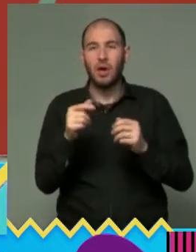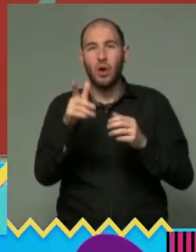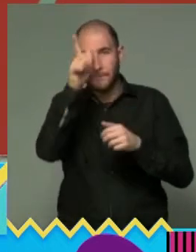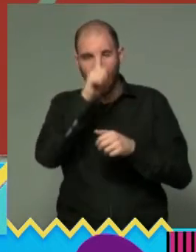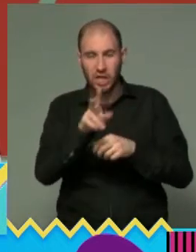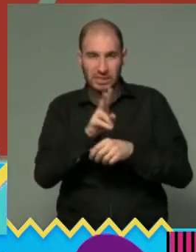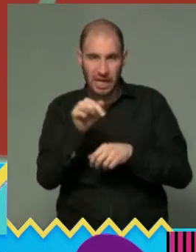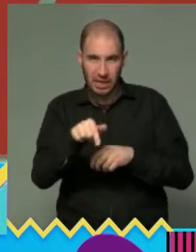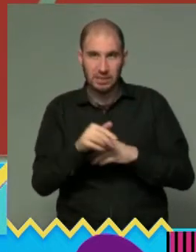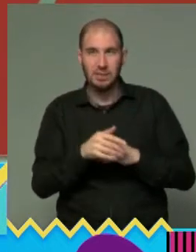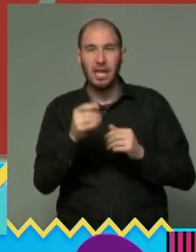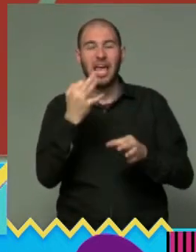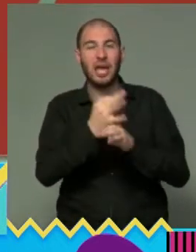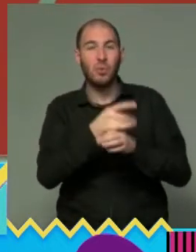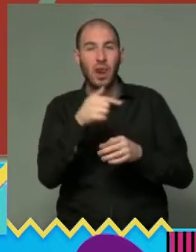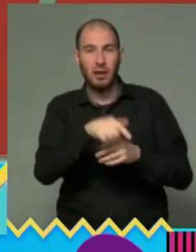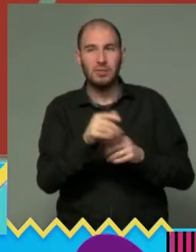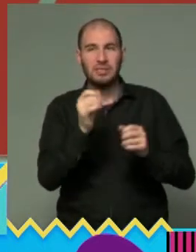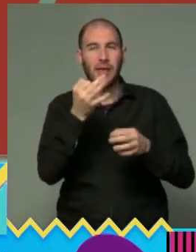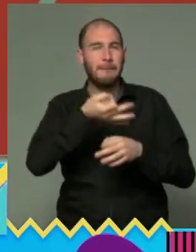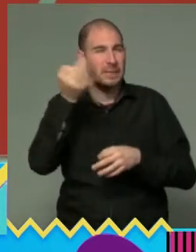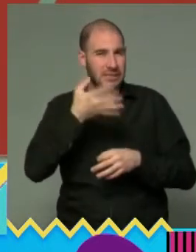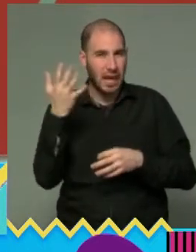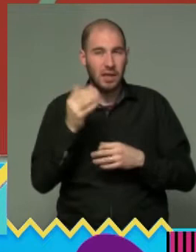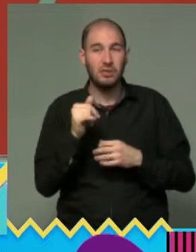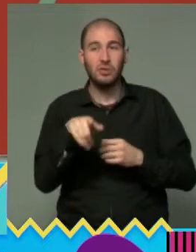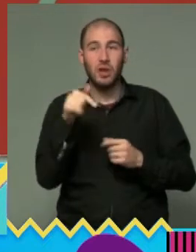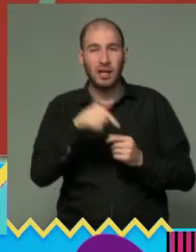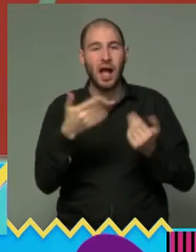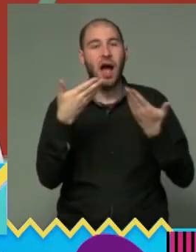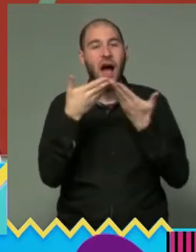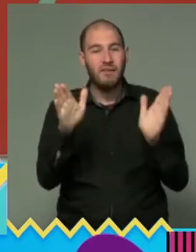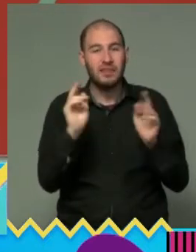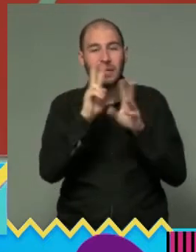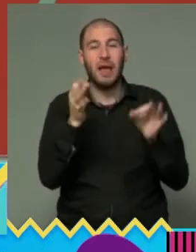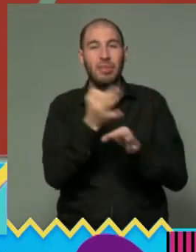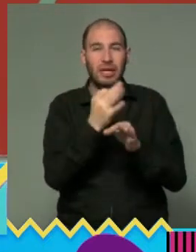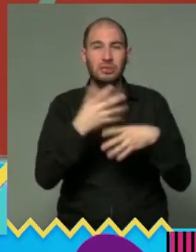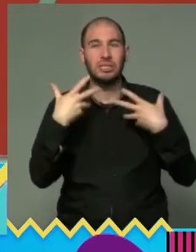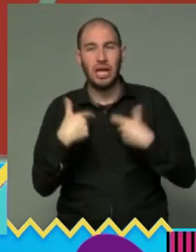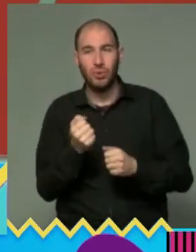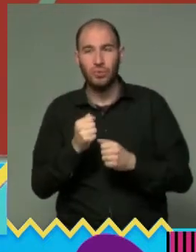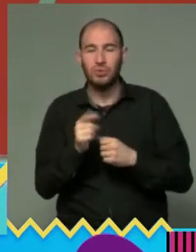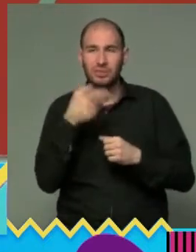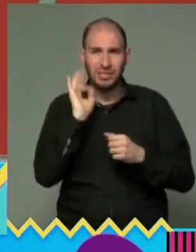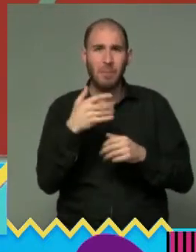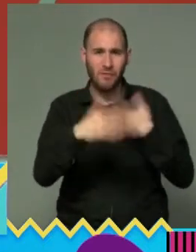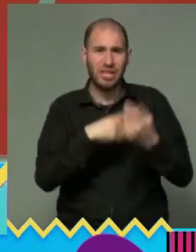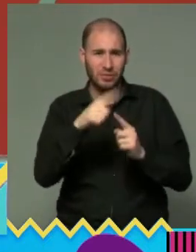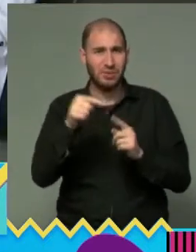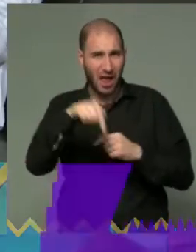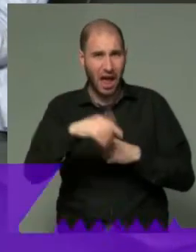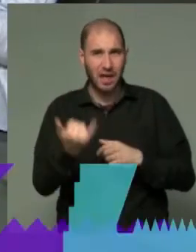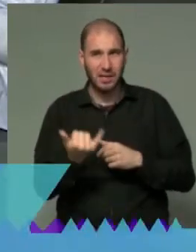seguridad. Esto de la escuela fue como un caso excepcional, estamos tratando de abrirnos a lo que es educación, salud, pues sabemos que hay mucha violencia